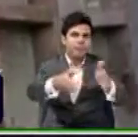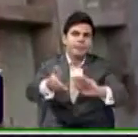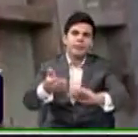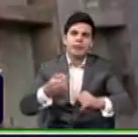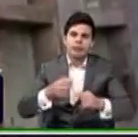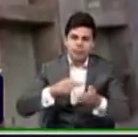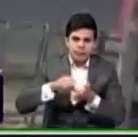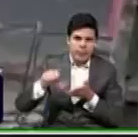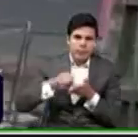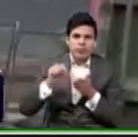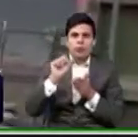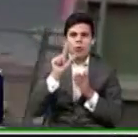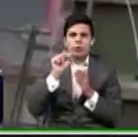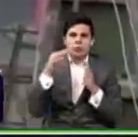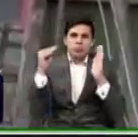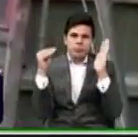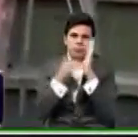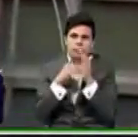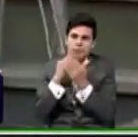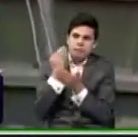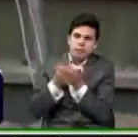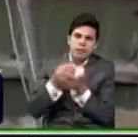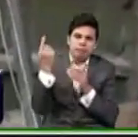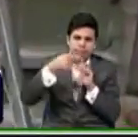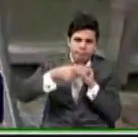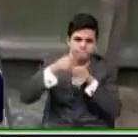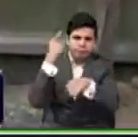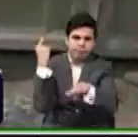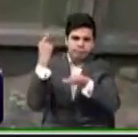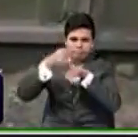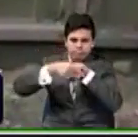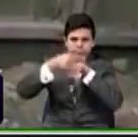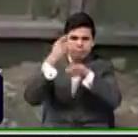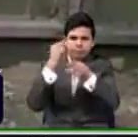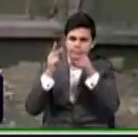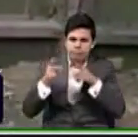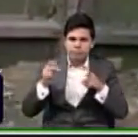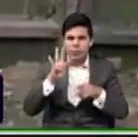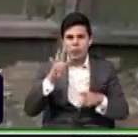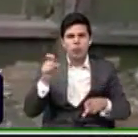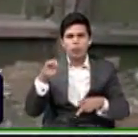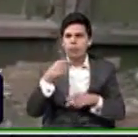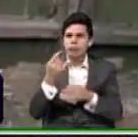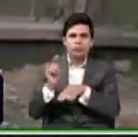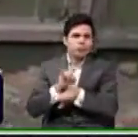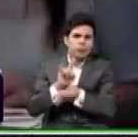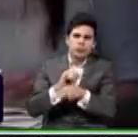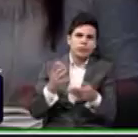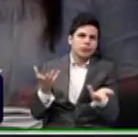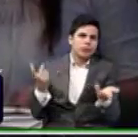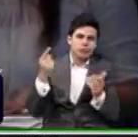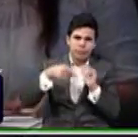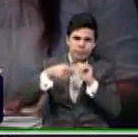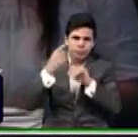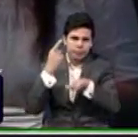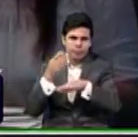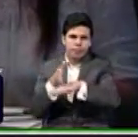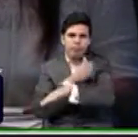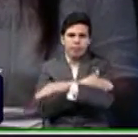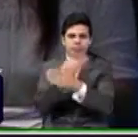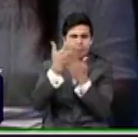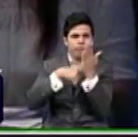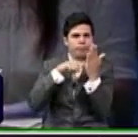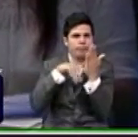de 11 mil pesos de un peaje que no va a utilizar la vía 4G. Quedaron definidas en el contrato de San